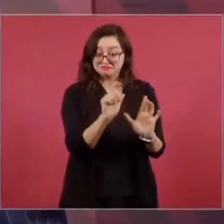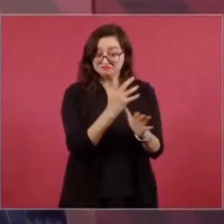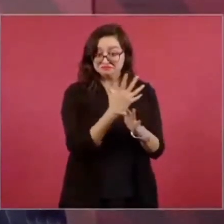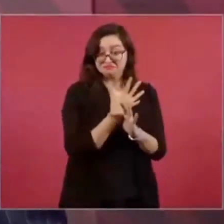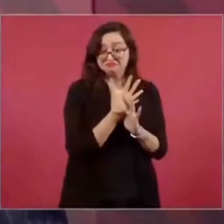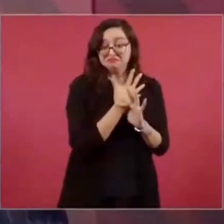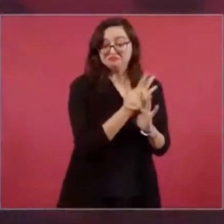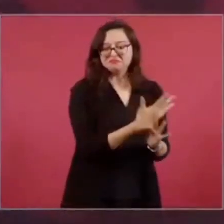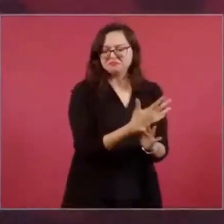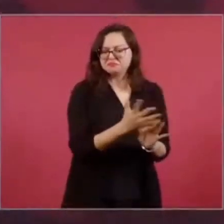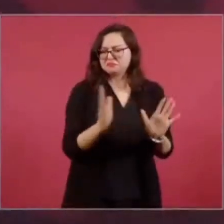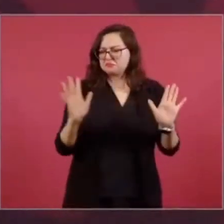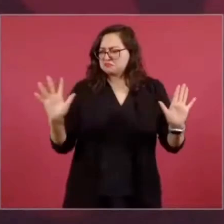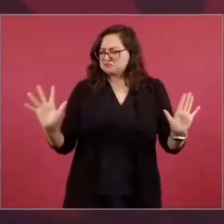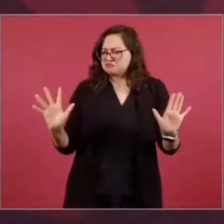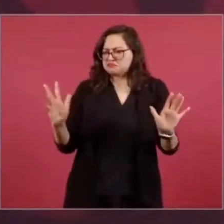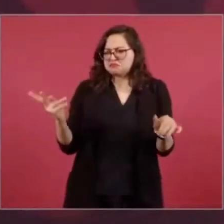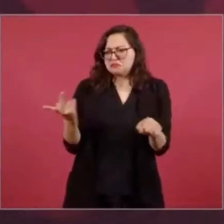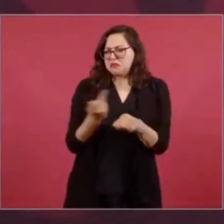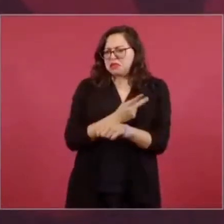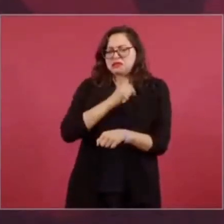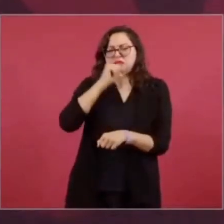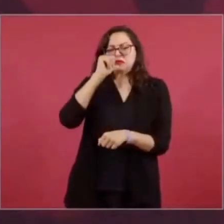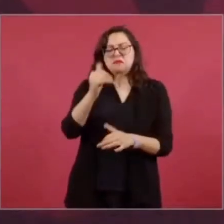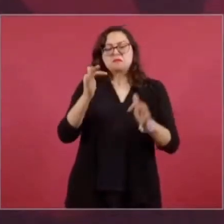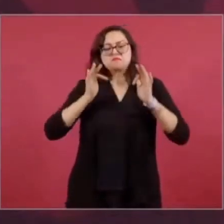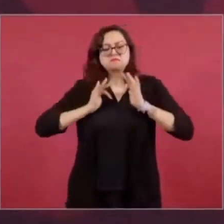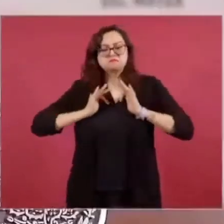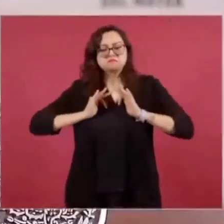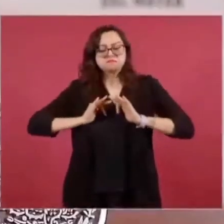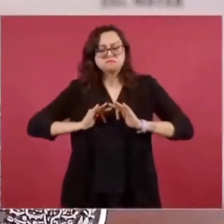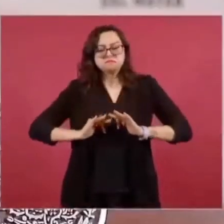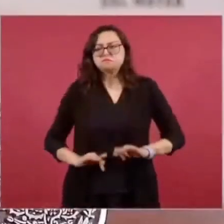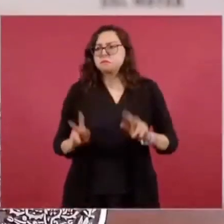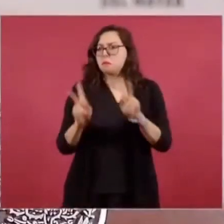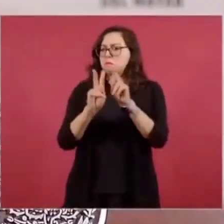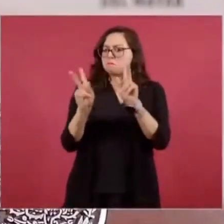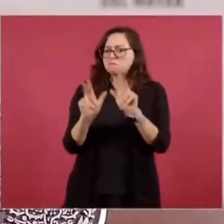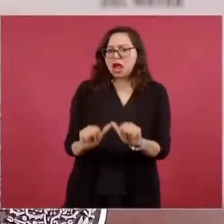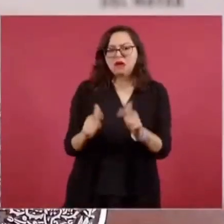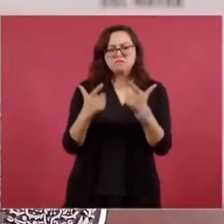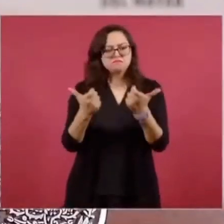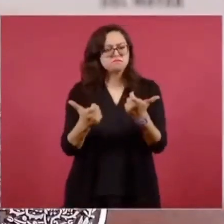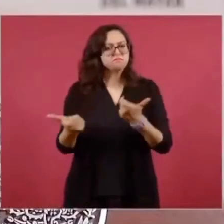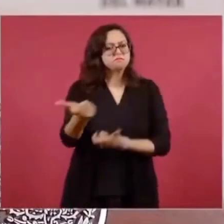la paz y de la prosperidad material.